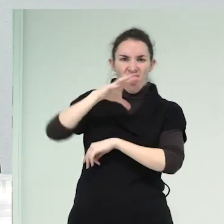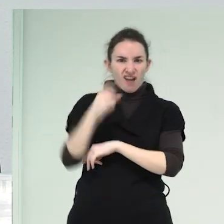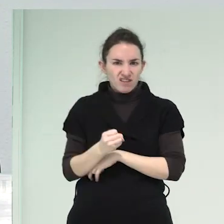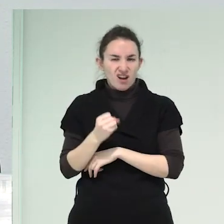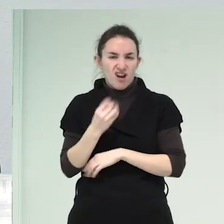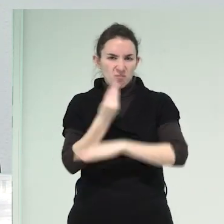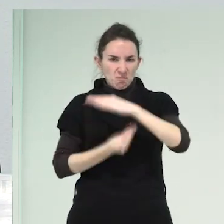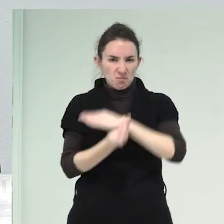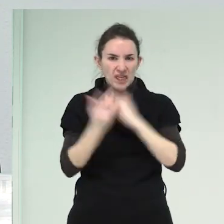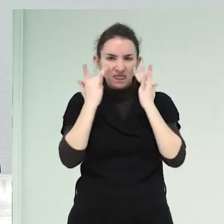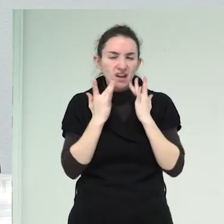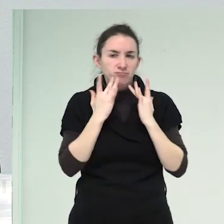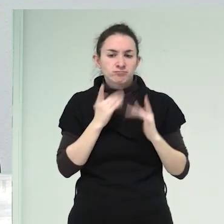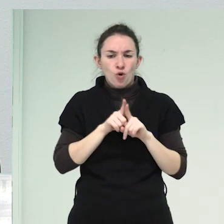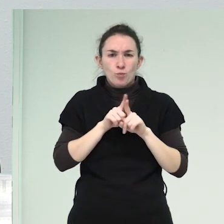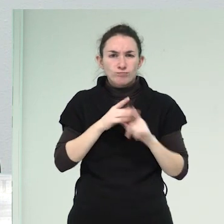ser,